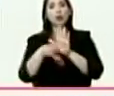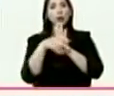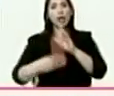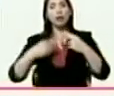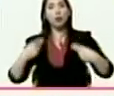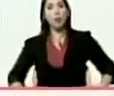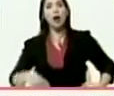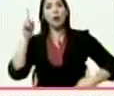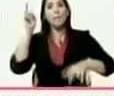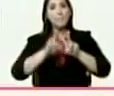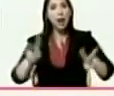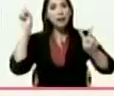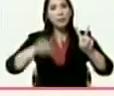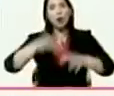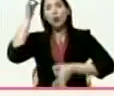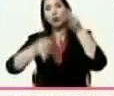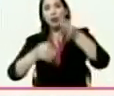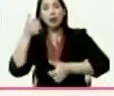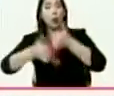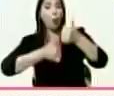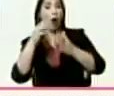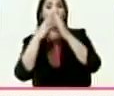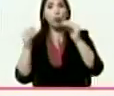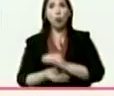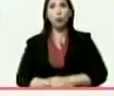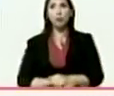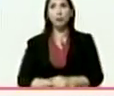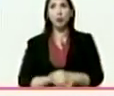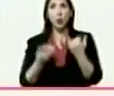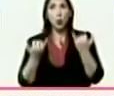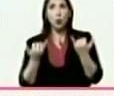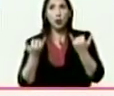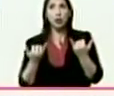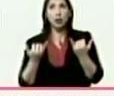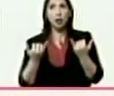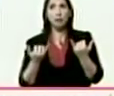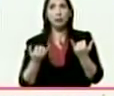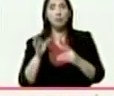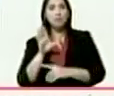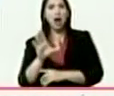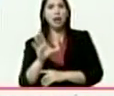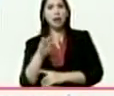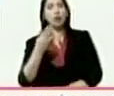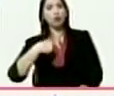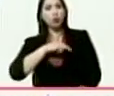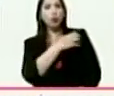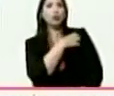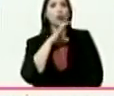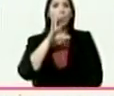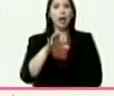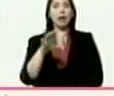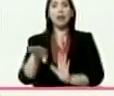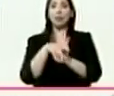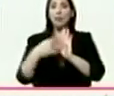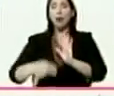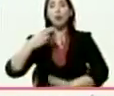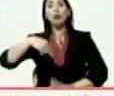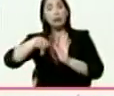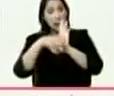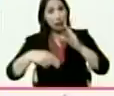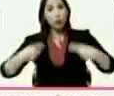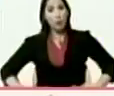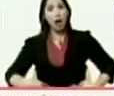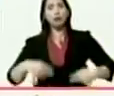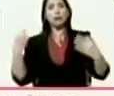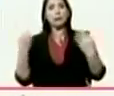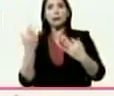paz y por la justicia, las cuales todos en este momento como patria soberana nos debemos. El derecho humano obviamente